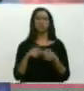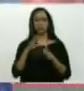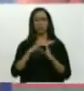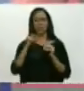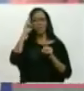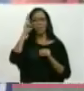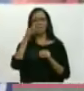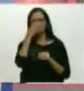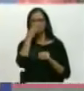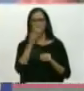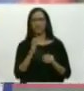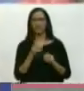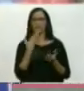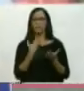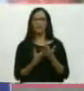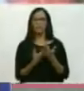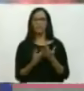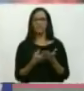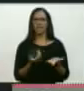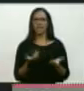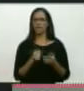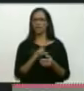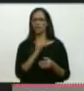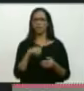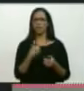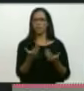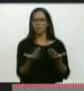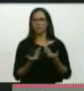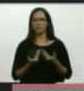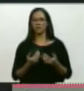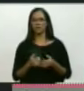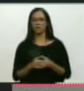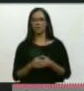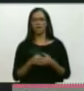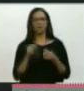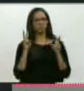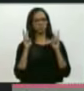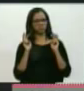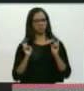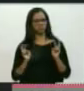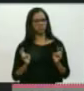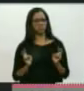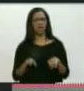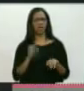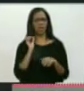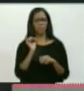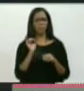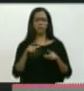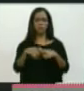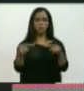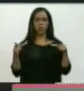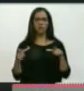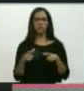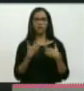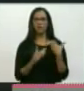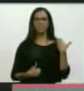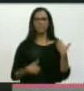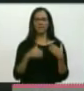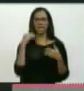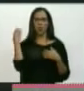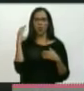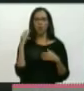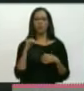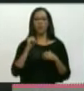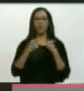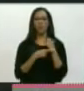al ridículo de pedirle la extradición a quien no puede concederla. Causa mucha curiosidad hasta el punto en que ha llegado esta situación con el presidente Iván Duque, con